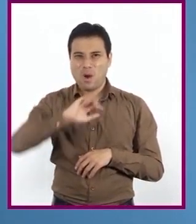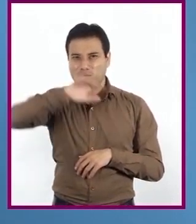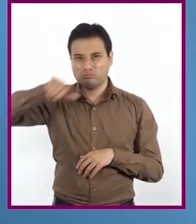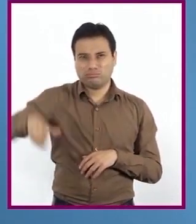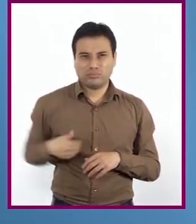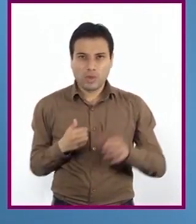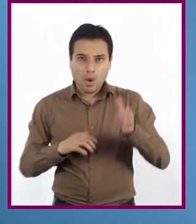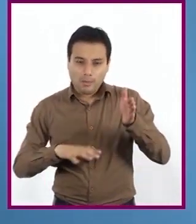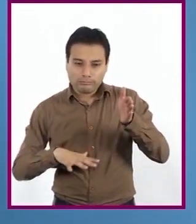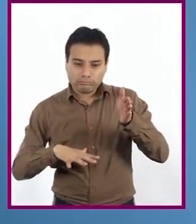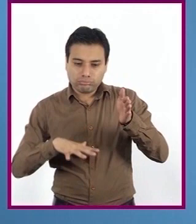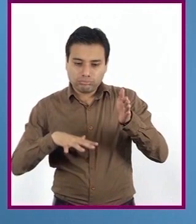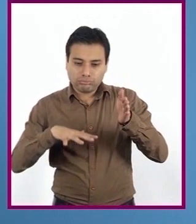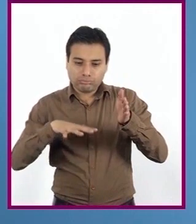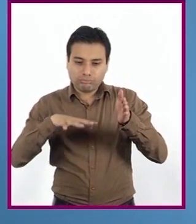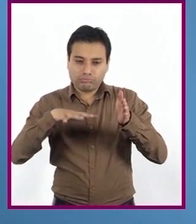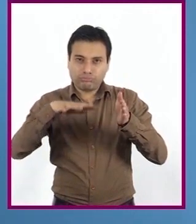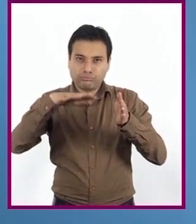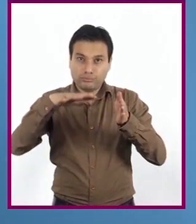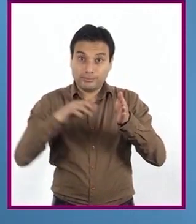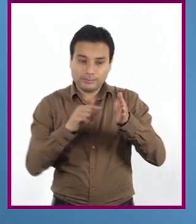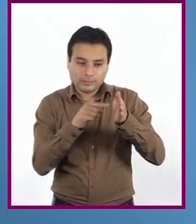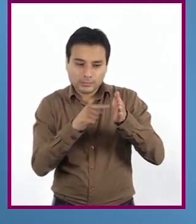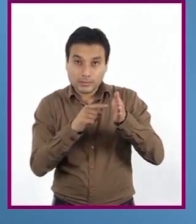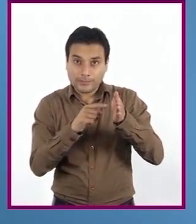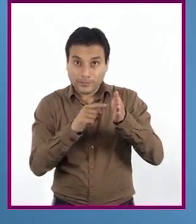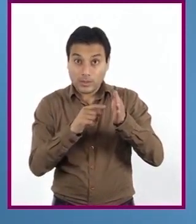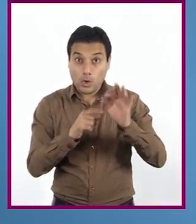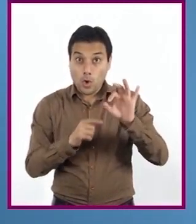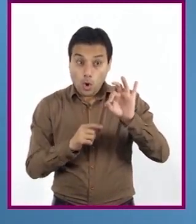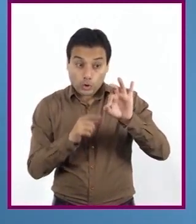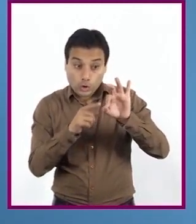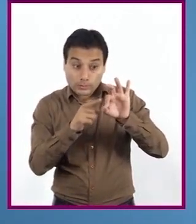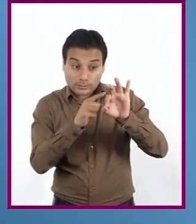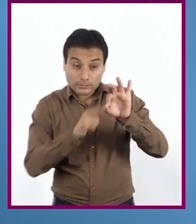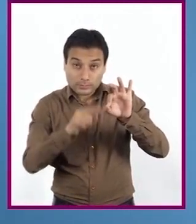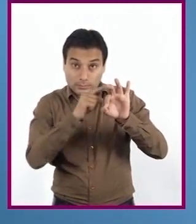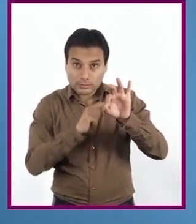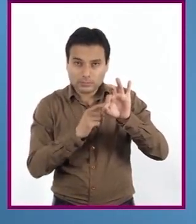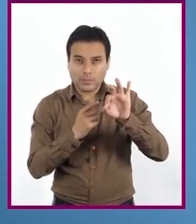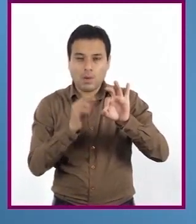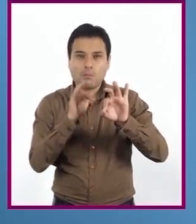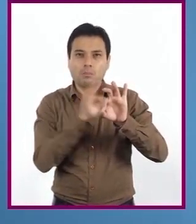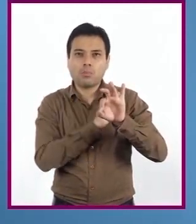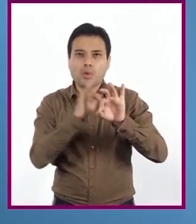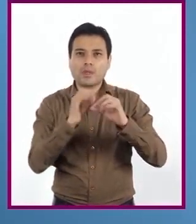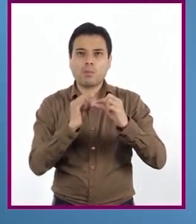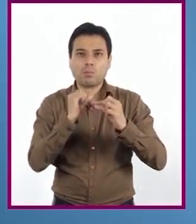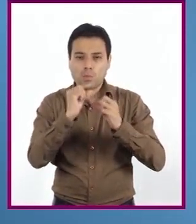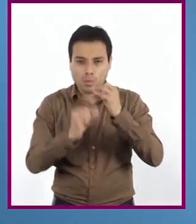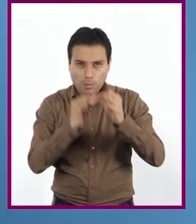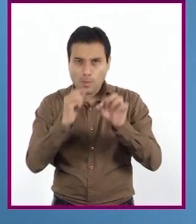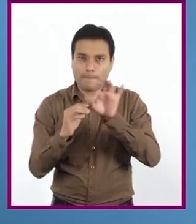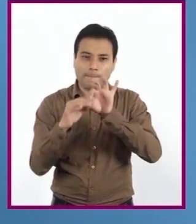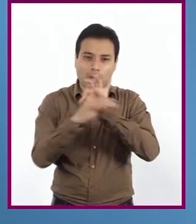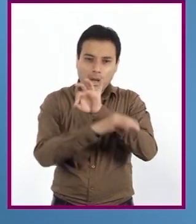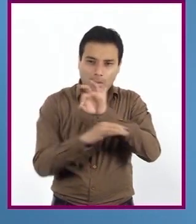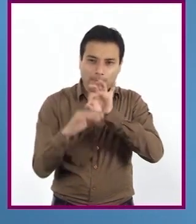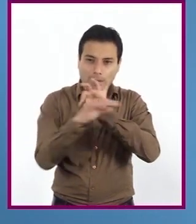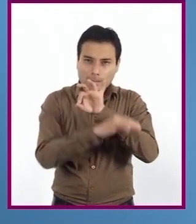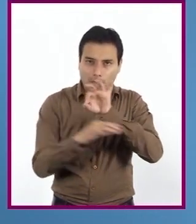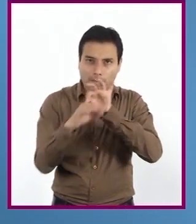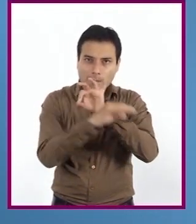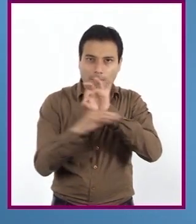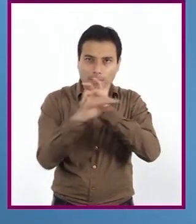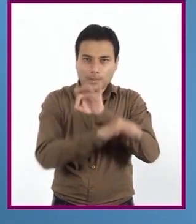aliviadero, un hueco en la pared de contención, resuelve el problema, ya que el agua no se acumula, sino que fluye. El agua,